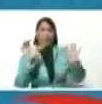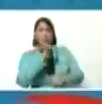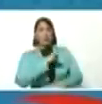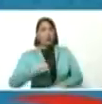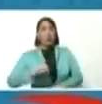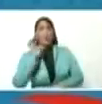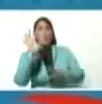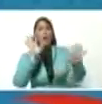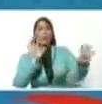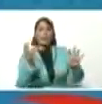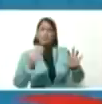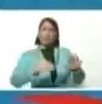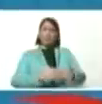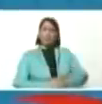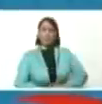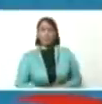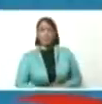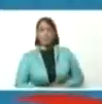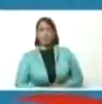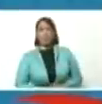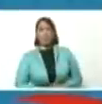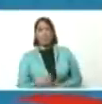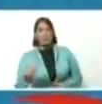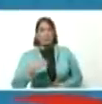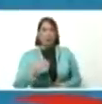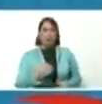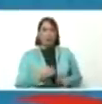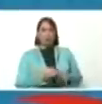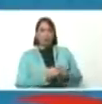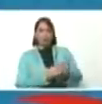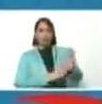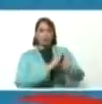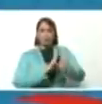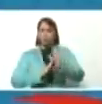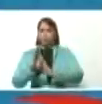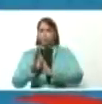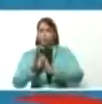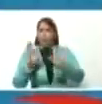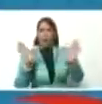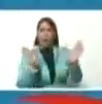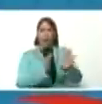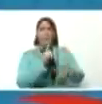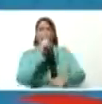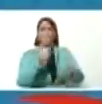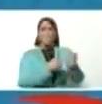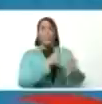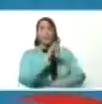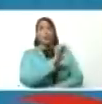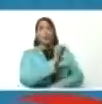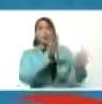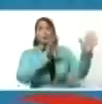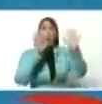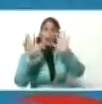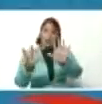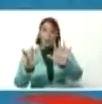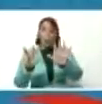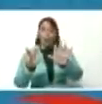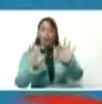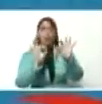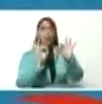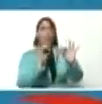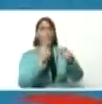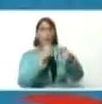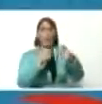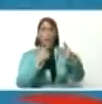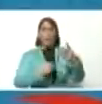los países más, con más abundancia en especies de aves. 1.418 especies de aves hay